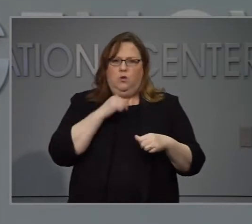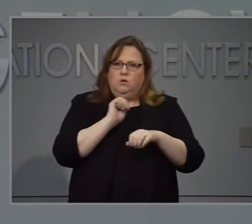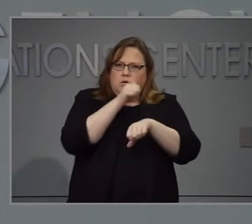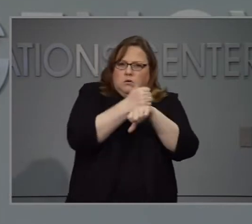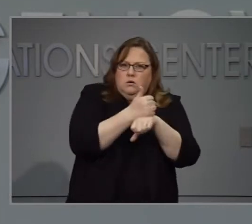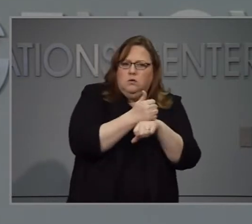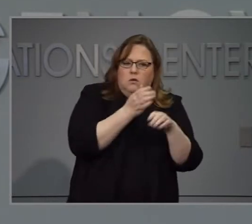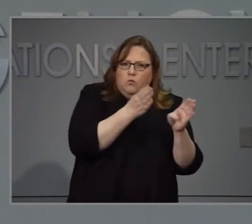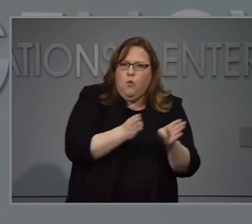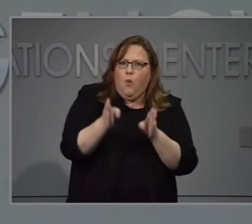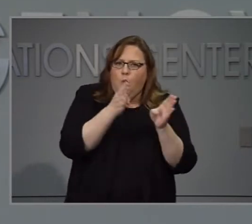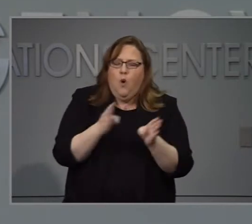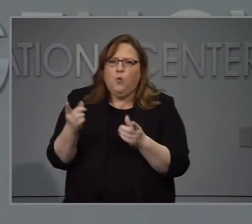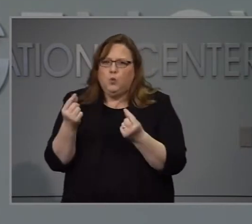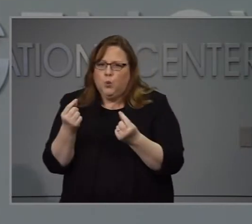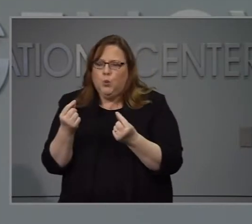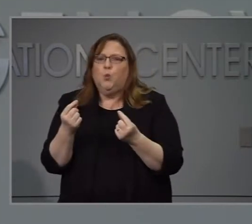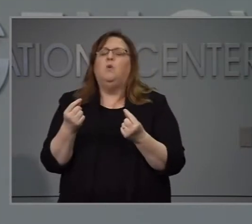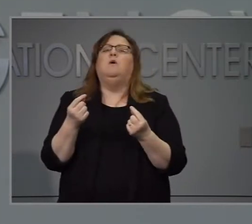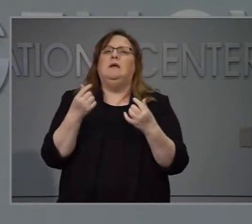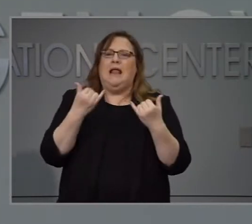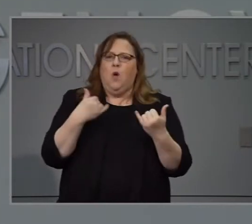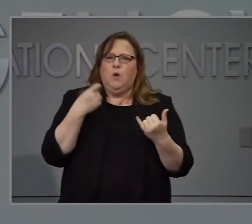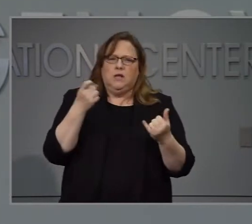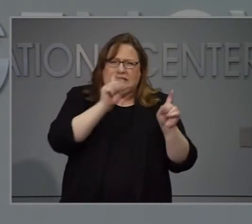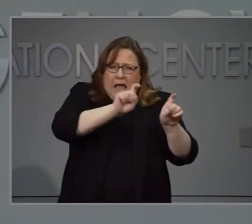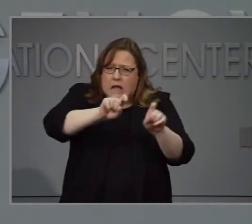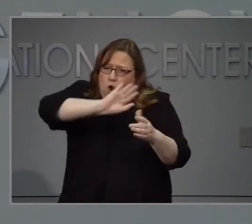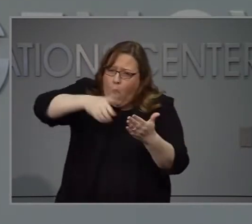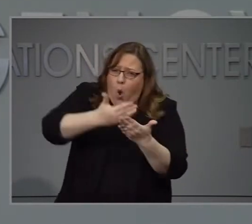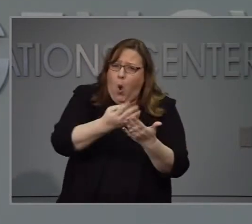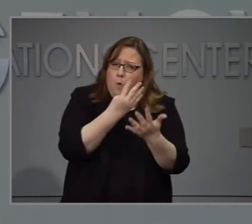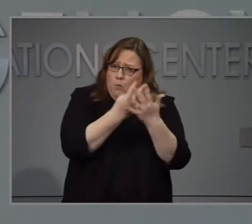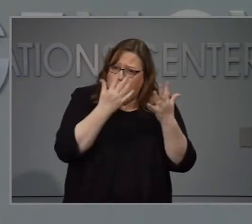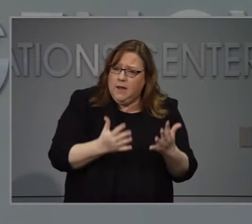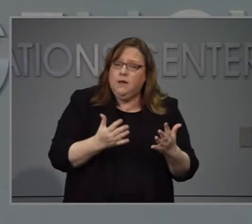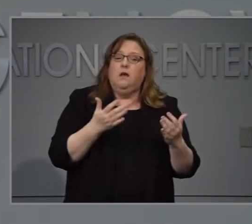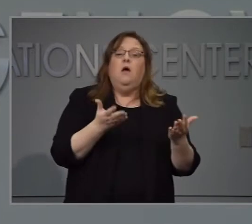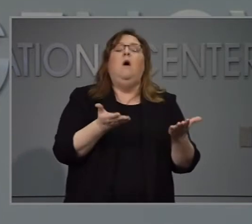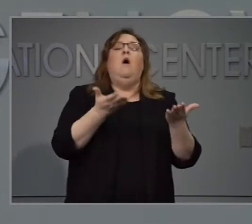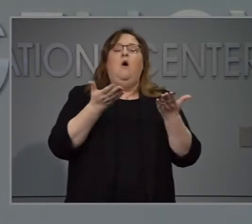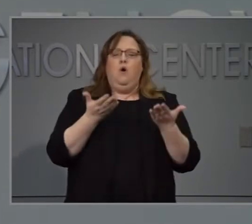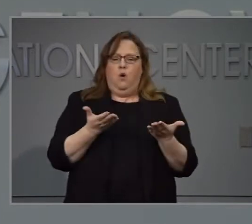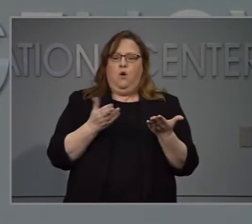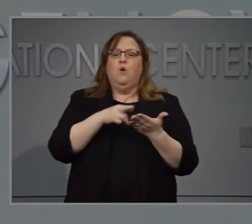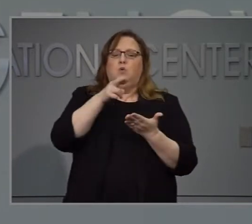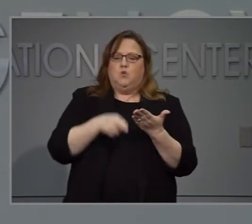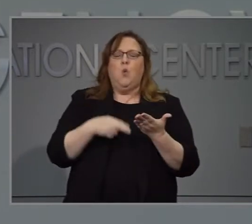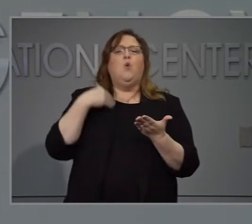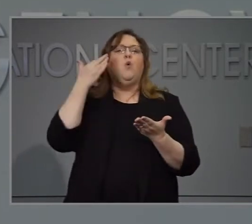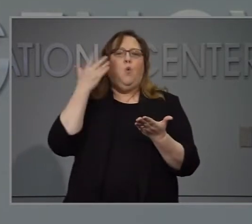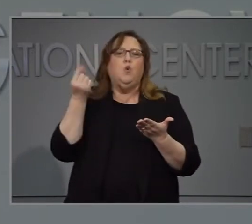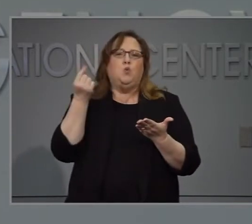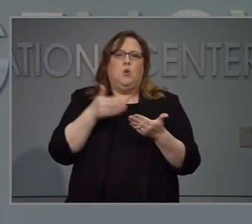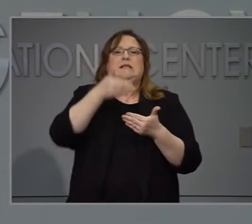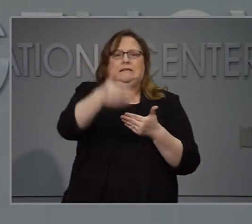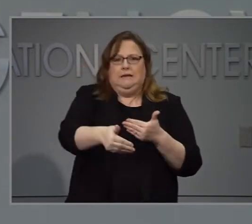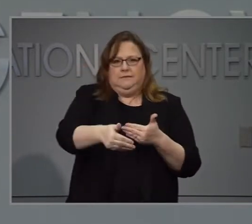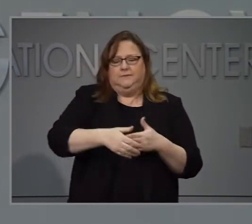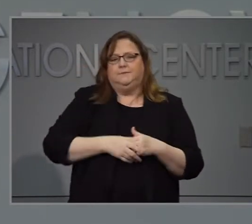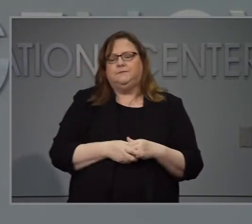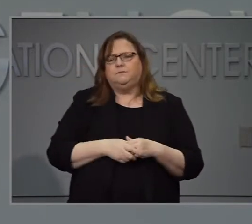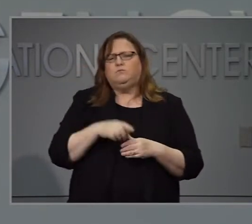a qué nos enfrentamos para poder hacer lo necesario para detener la transmisión sabíamos que había un riesgo